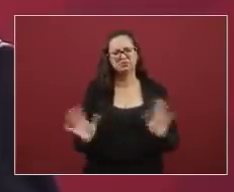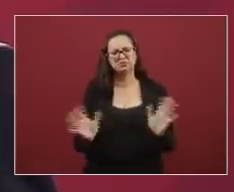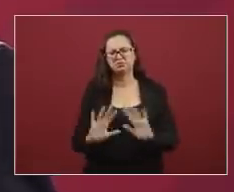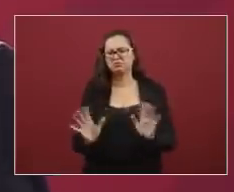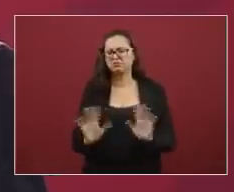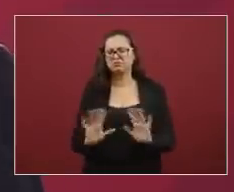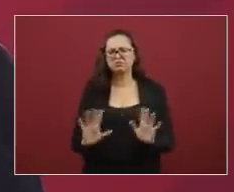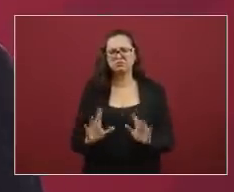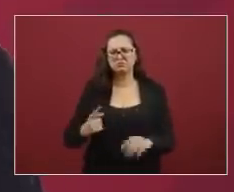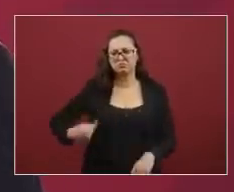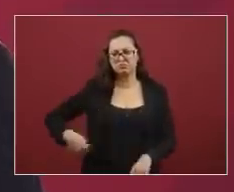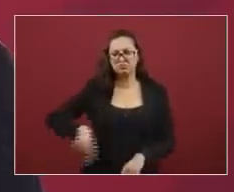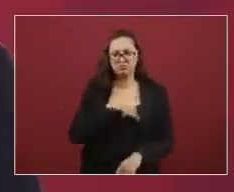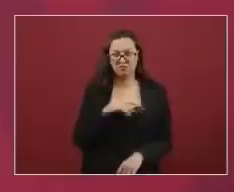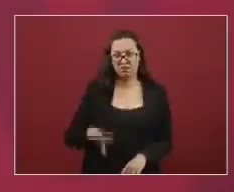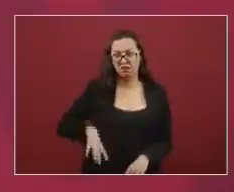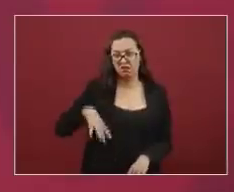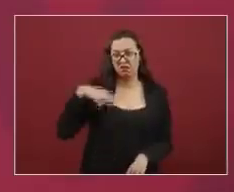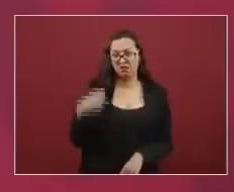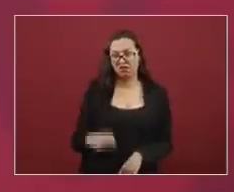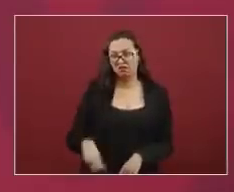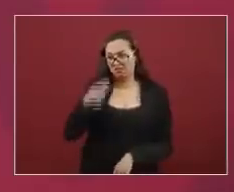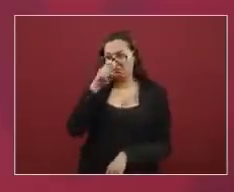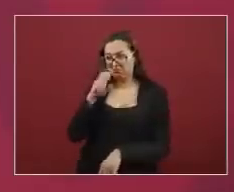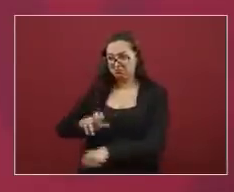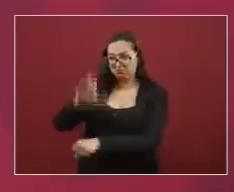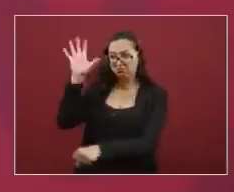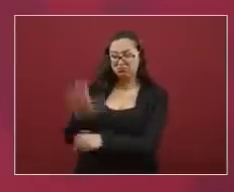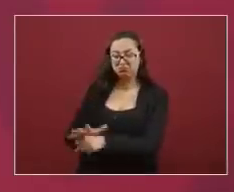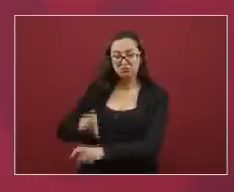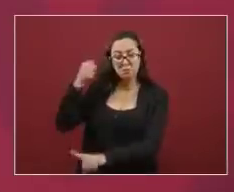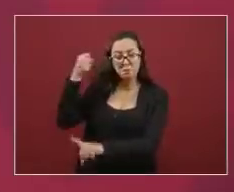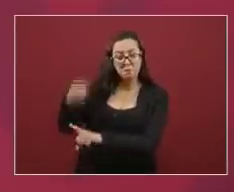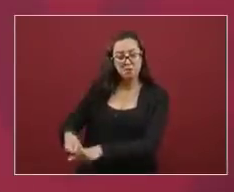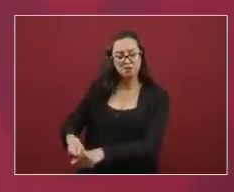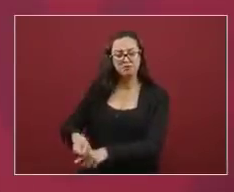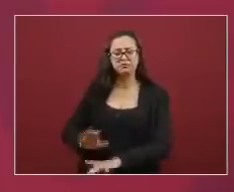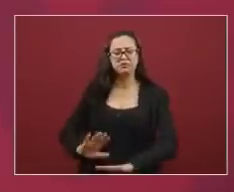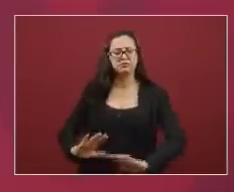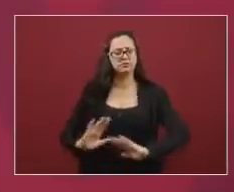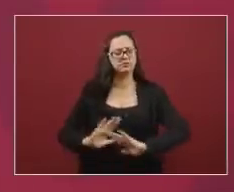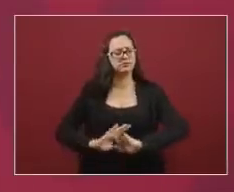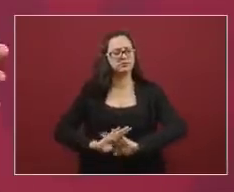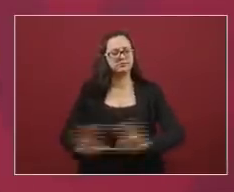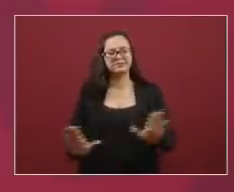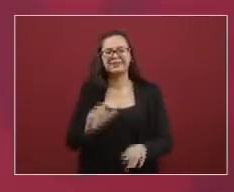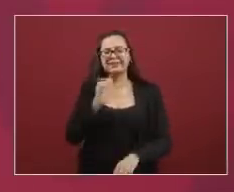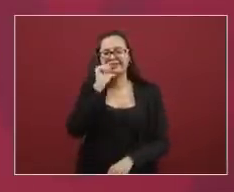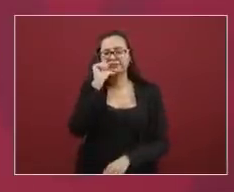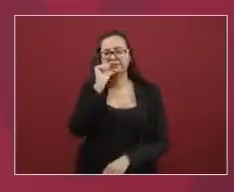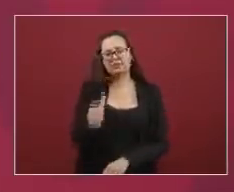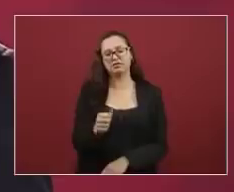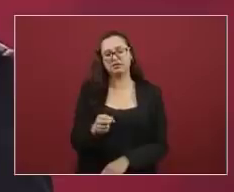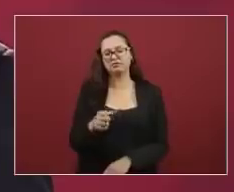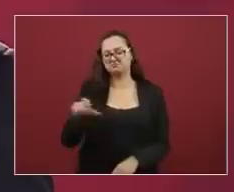Nada de represión. Esa es también una diferencia sustancial.